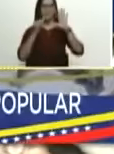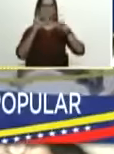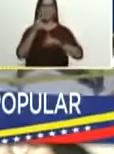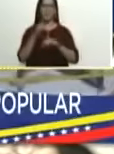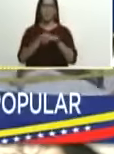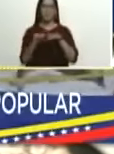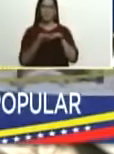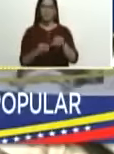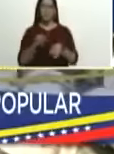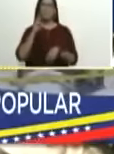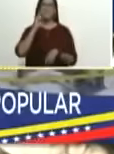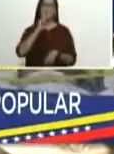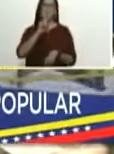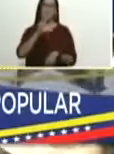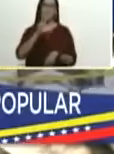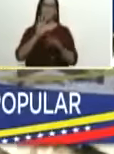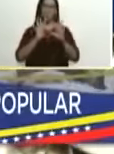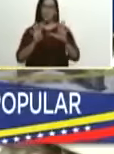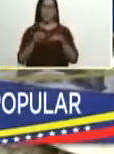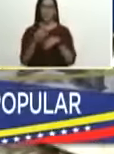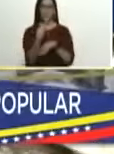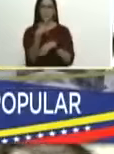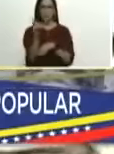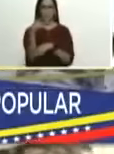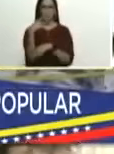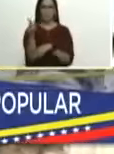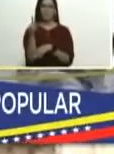municipios y 139 parroquias.